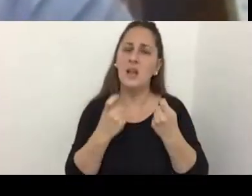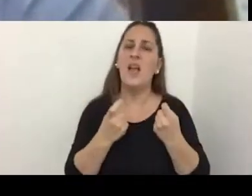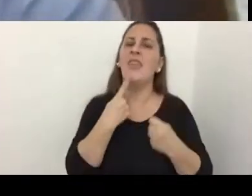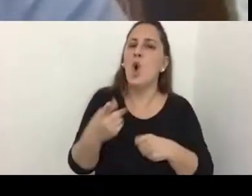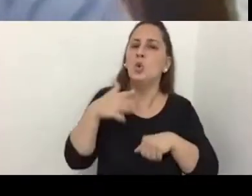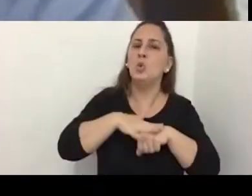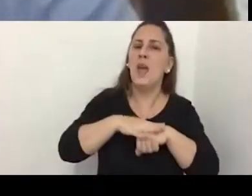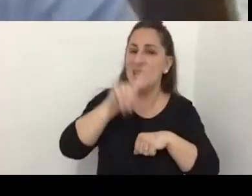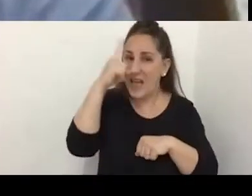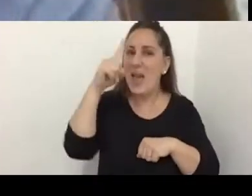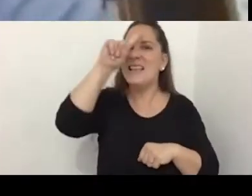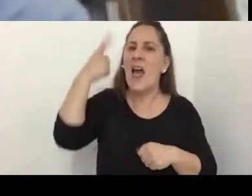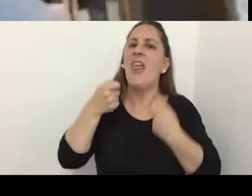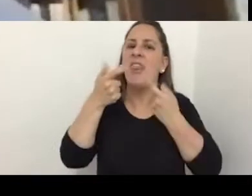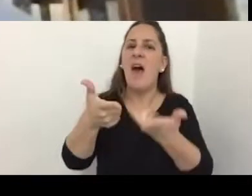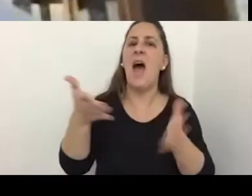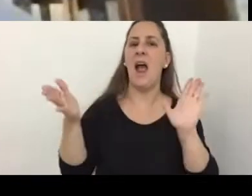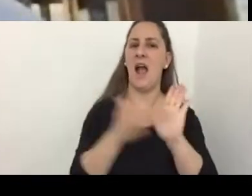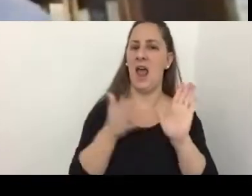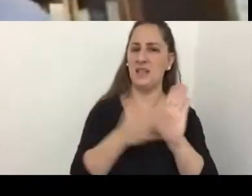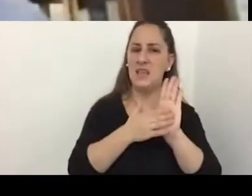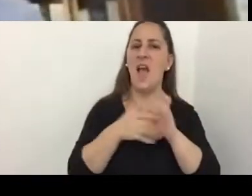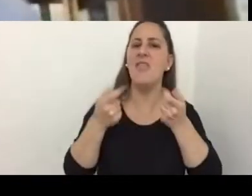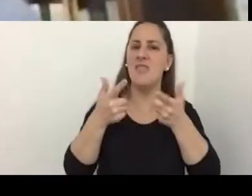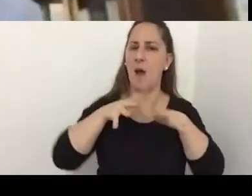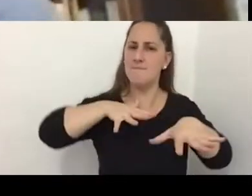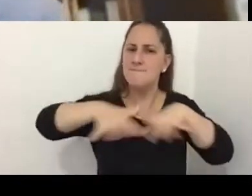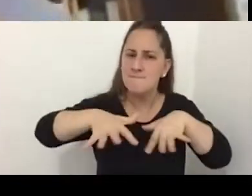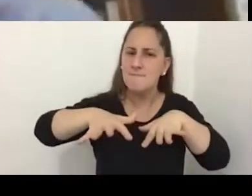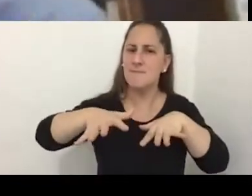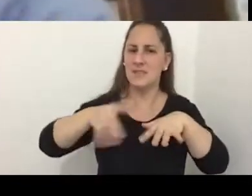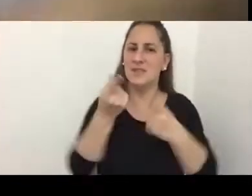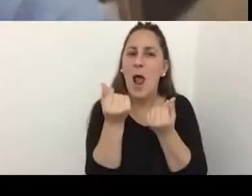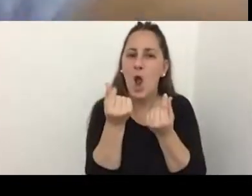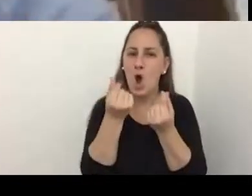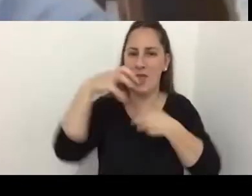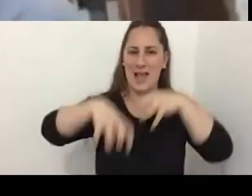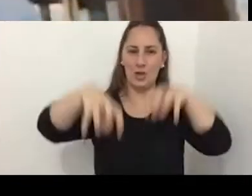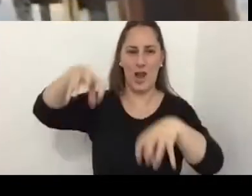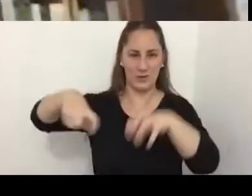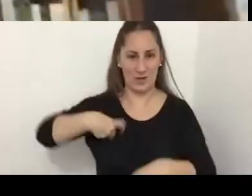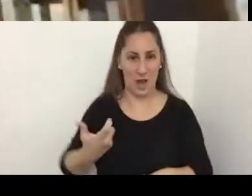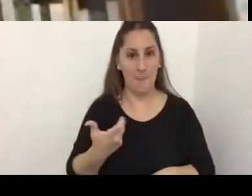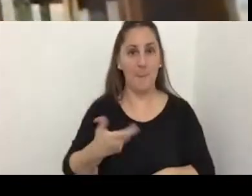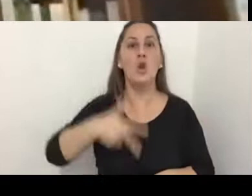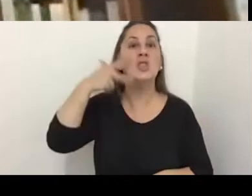que el Estado garantice y promueva el funcionamiento de las organizaciones sindicales, obviamente sin violar esa